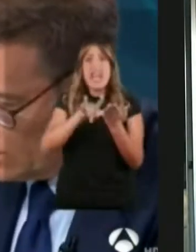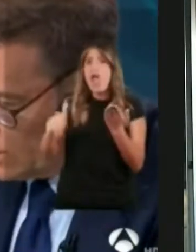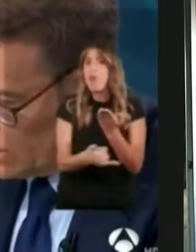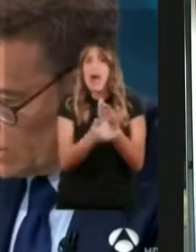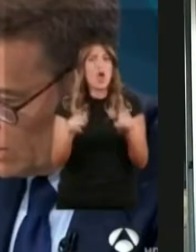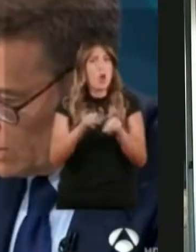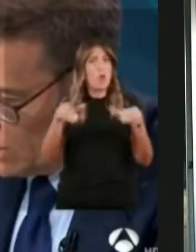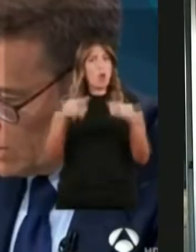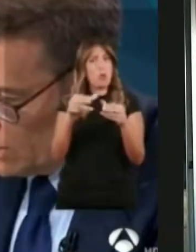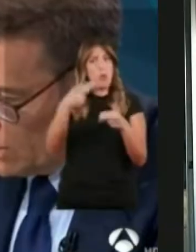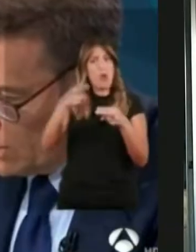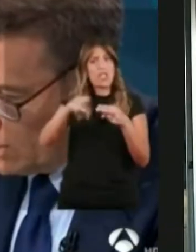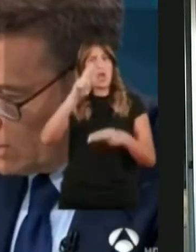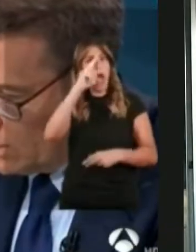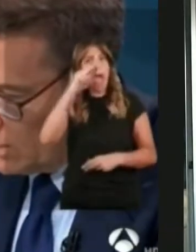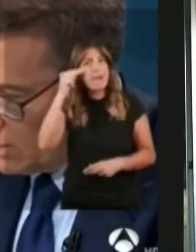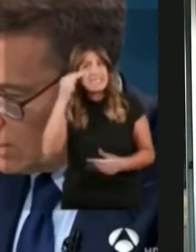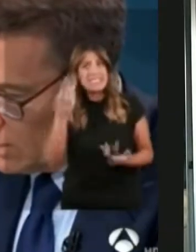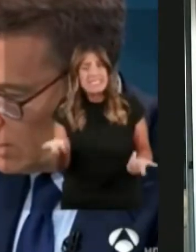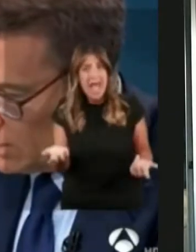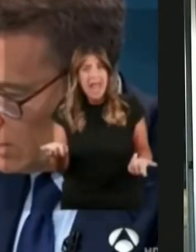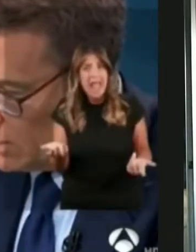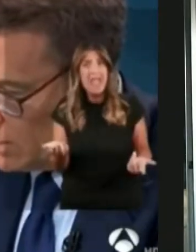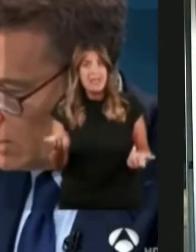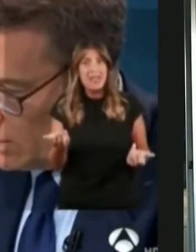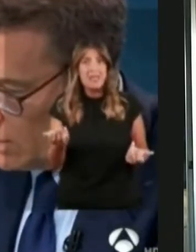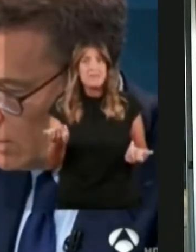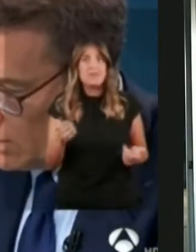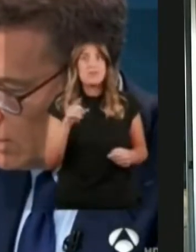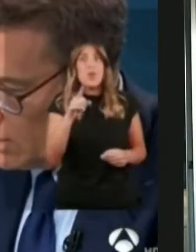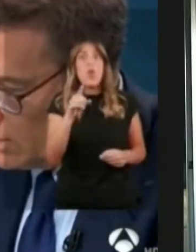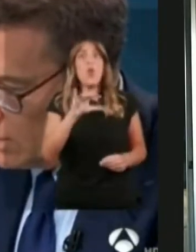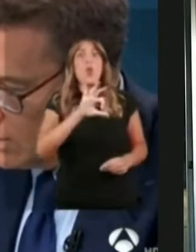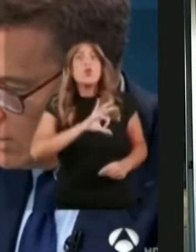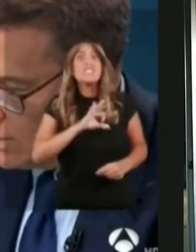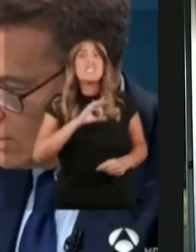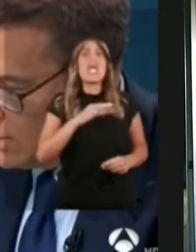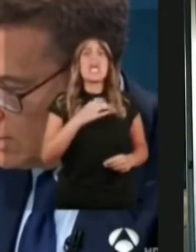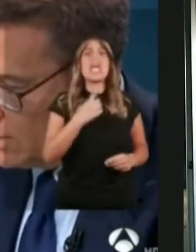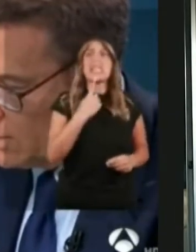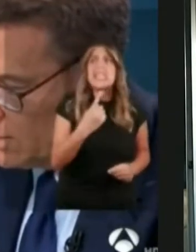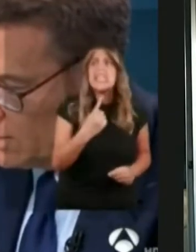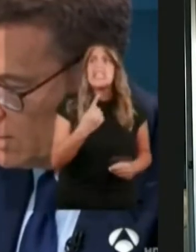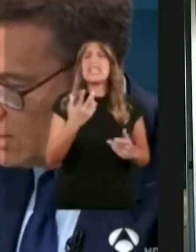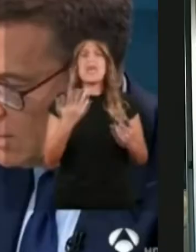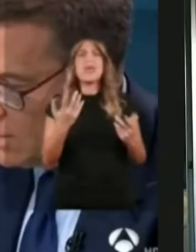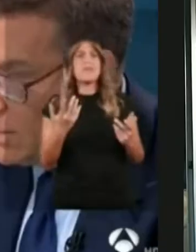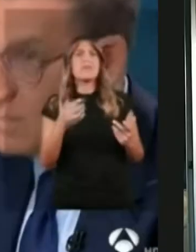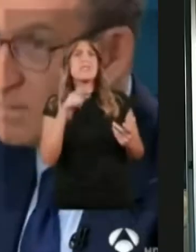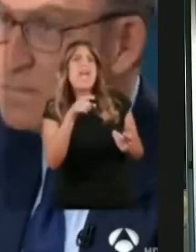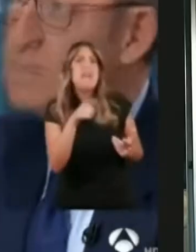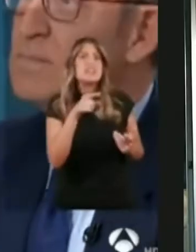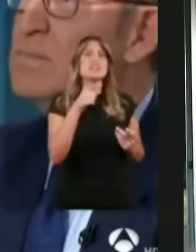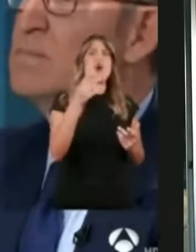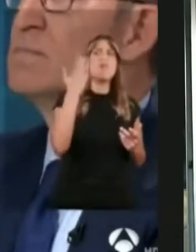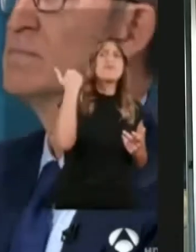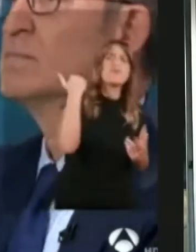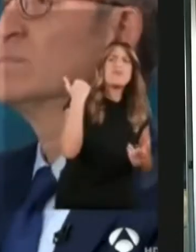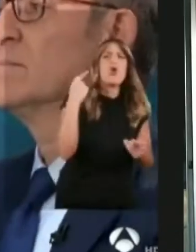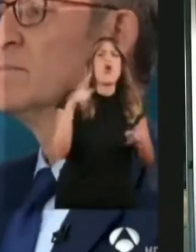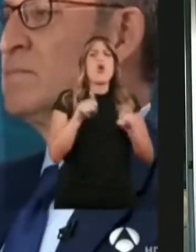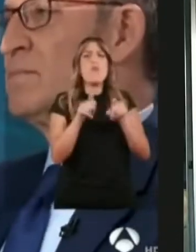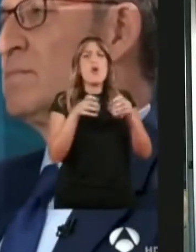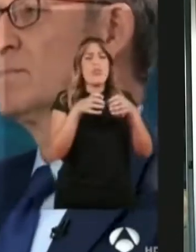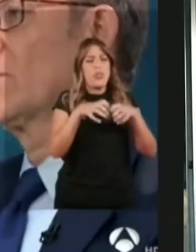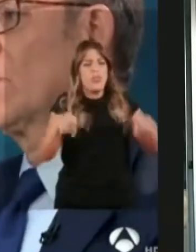menos favorecidos apoyarán a la izquierda, apoyarán al Partido Socialista o al Partido Sumar. Pero